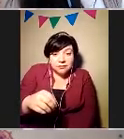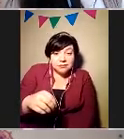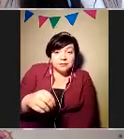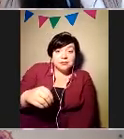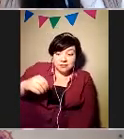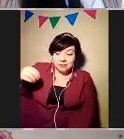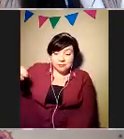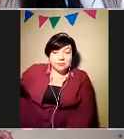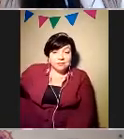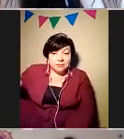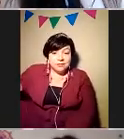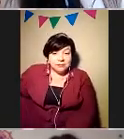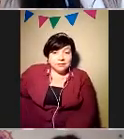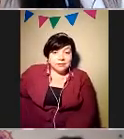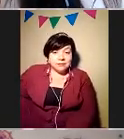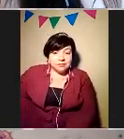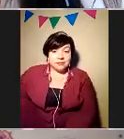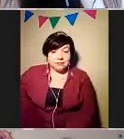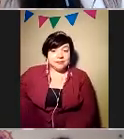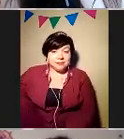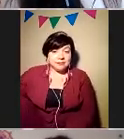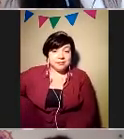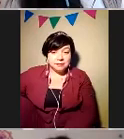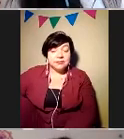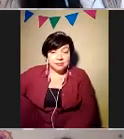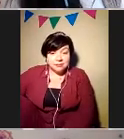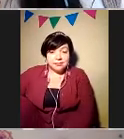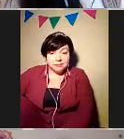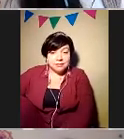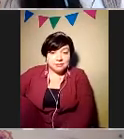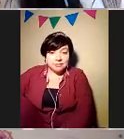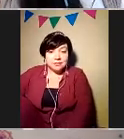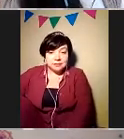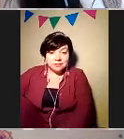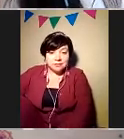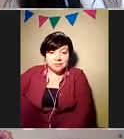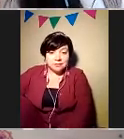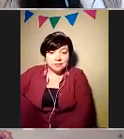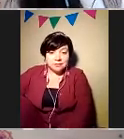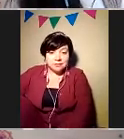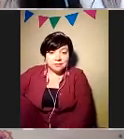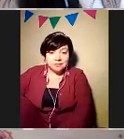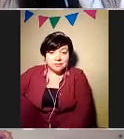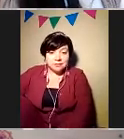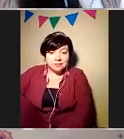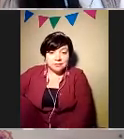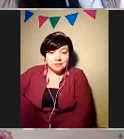Claro, eso el otro siempre se ha visto como de tacaño o pobre, el heredar ropa